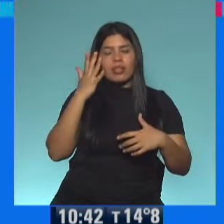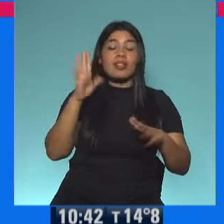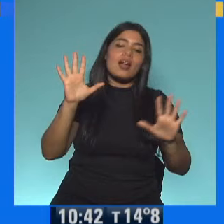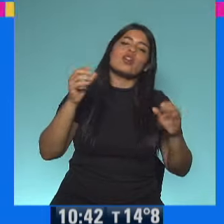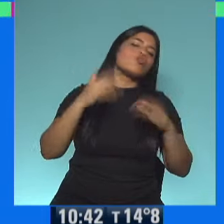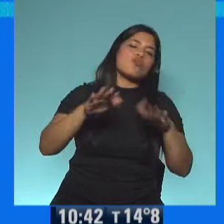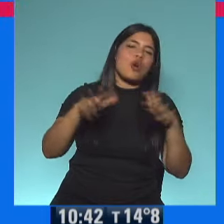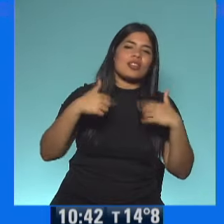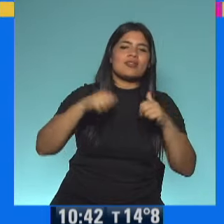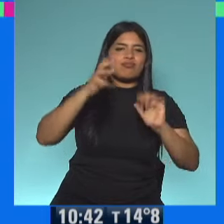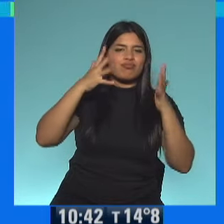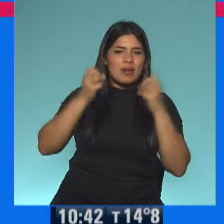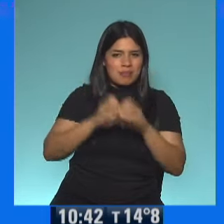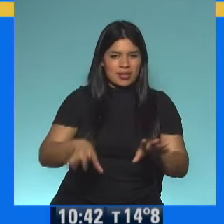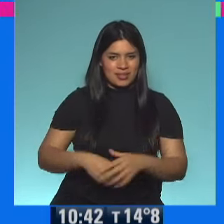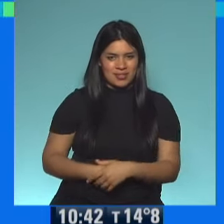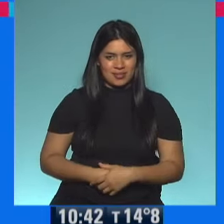bien, Luna.